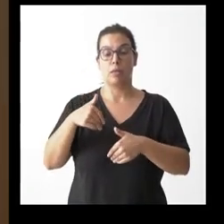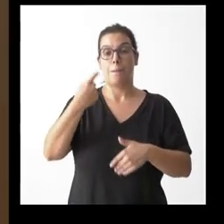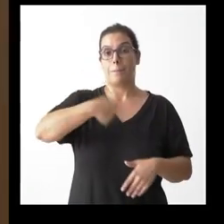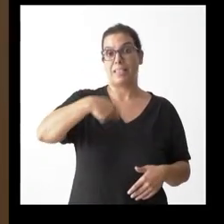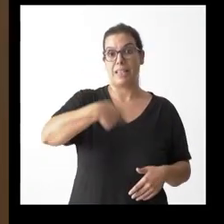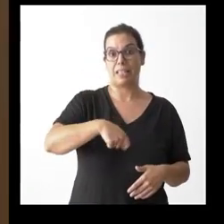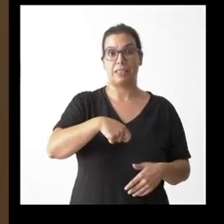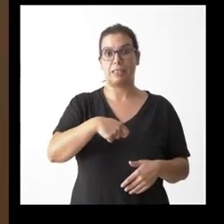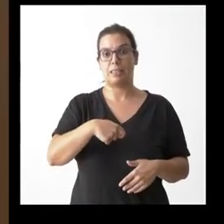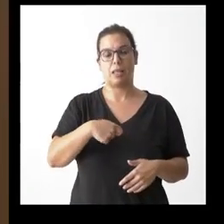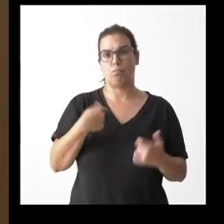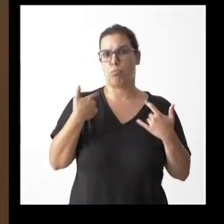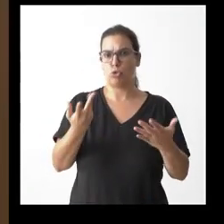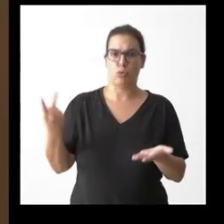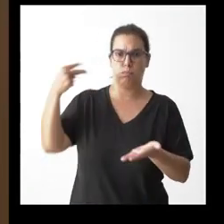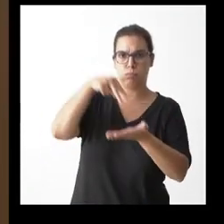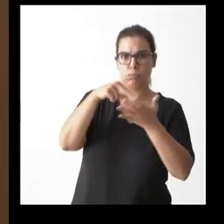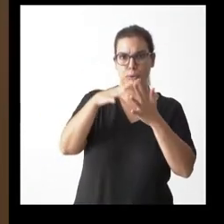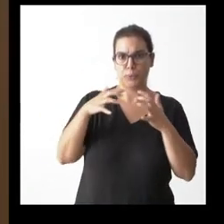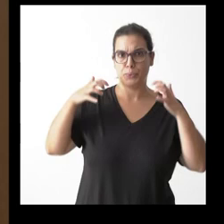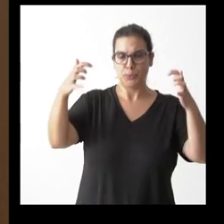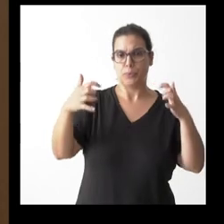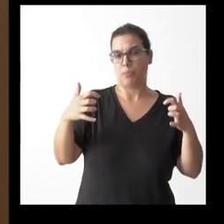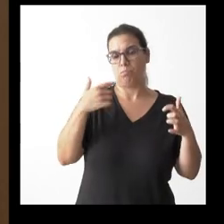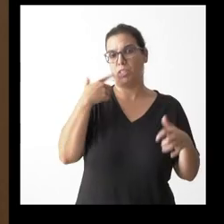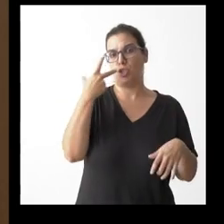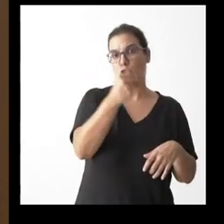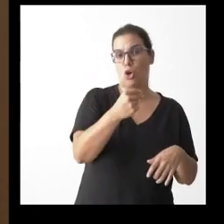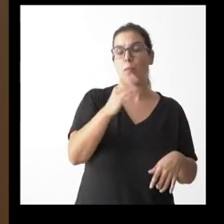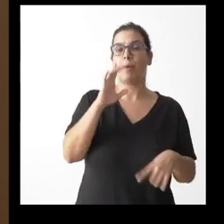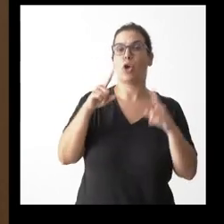el Partido Popular anuncia que será en octubre cuando concluya el periodo.